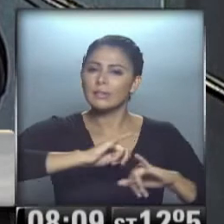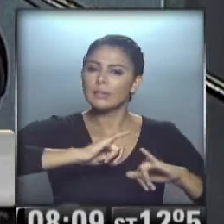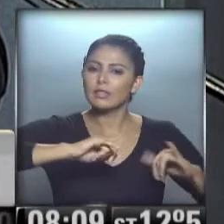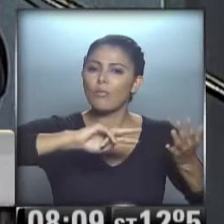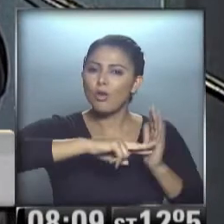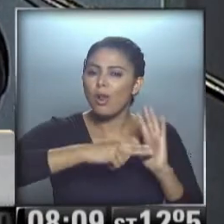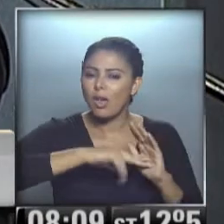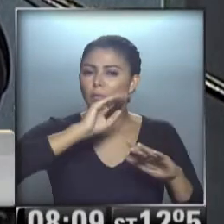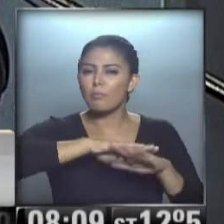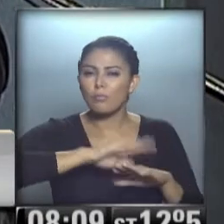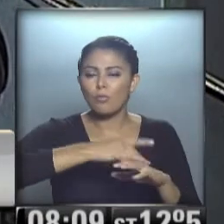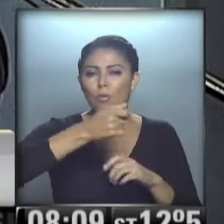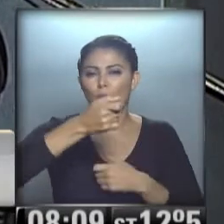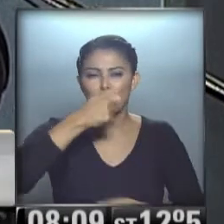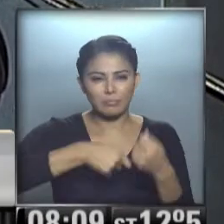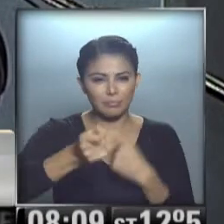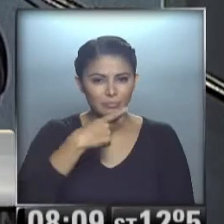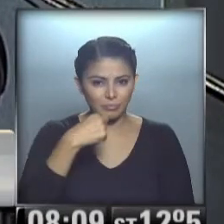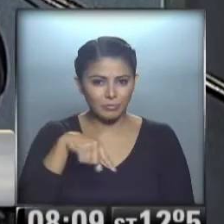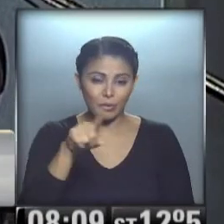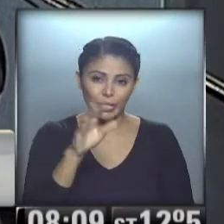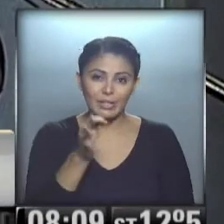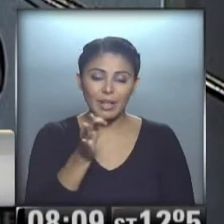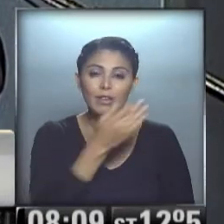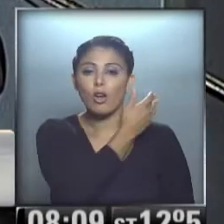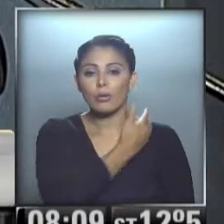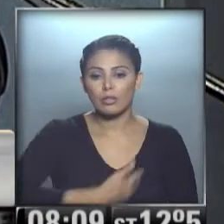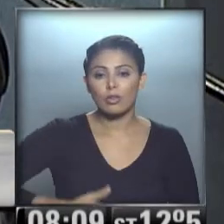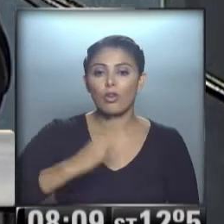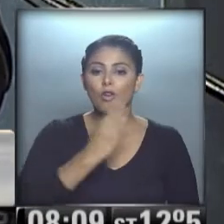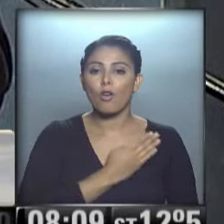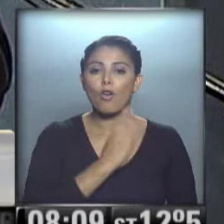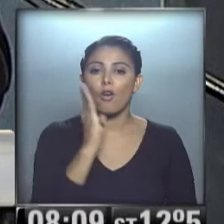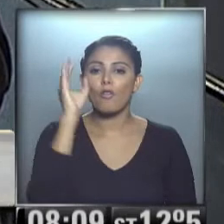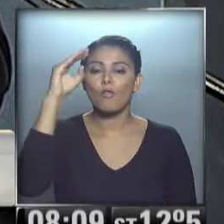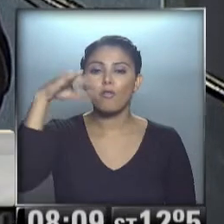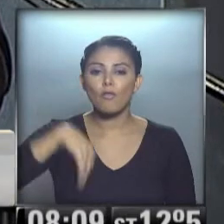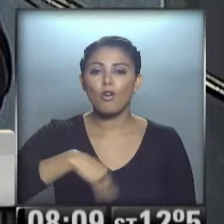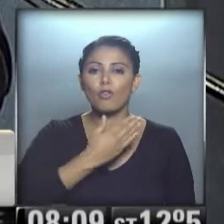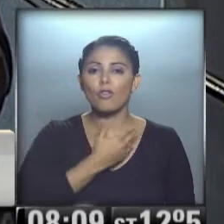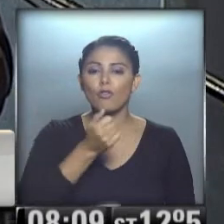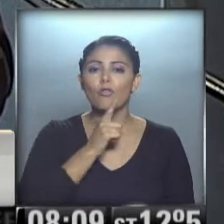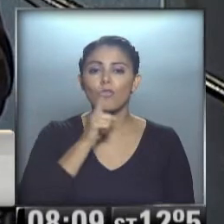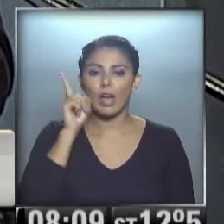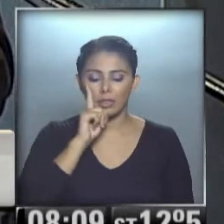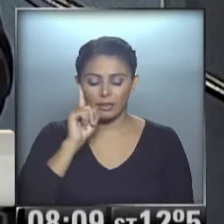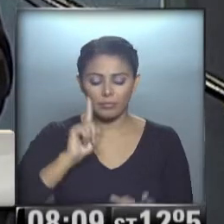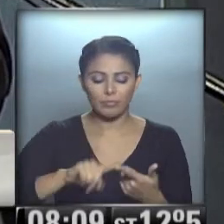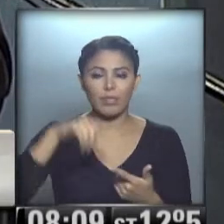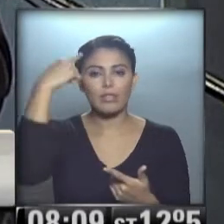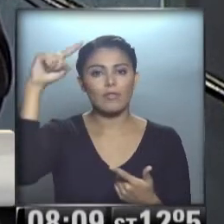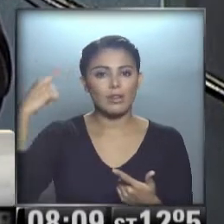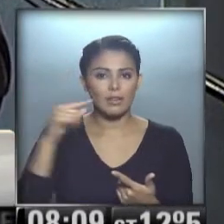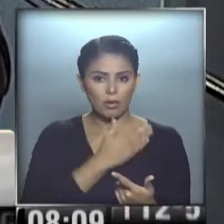al narcotráfico. Ustedes saben que tanto el gobernador Antonio Bonfatti como el resto de las